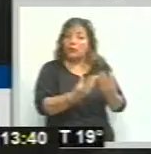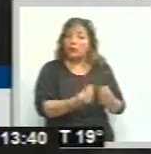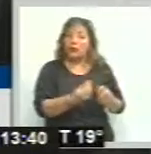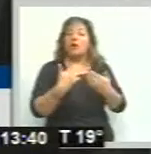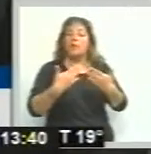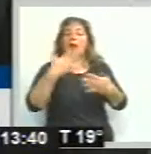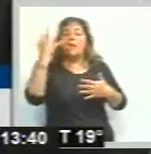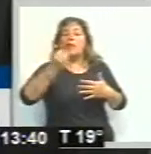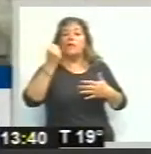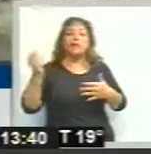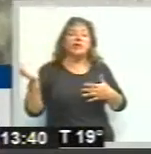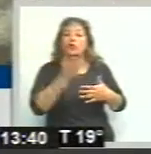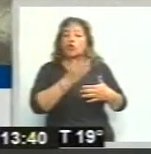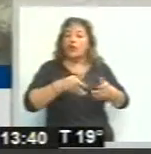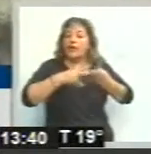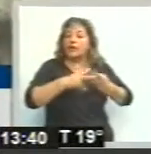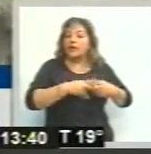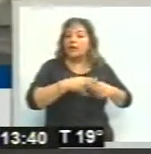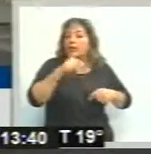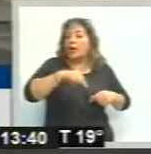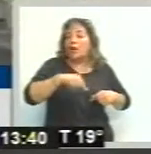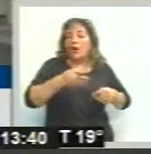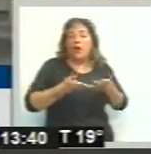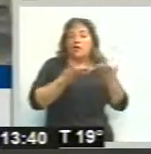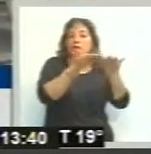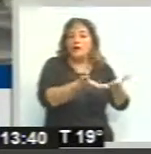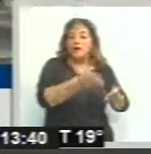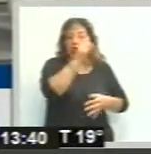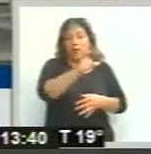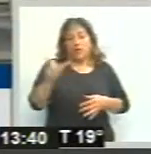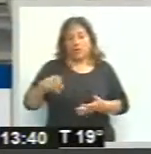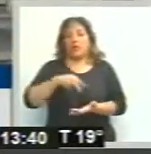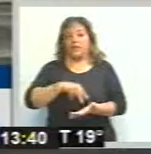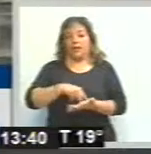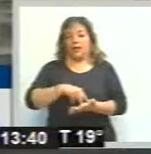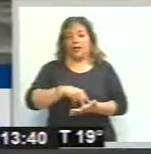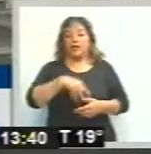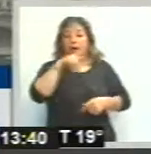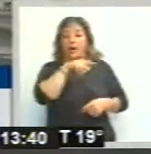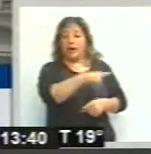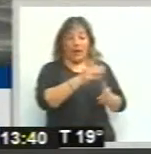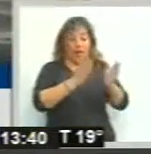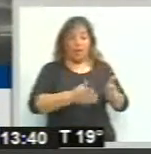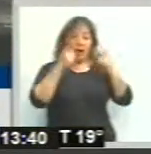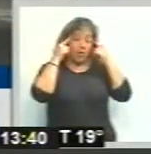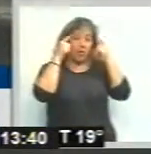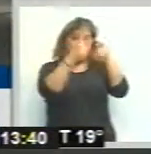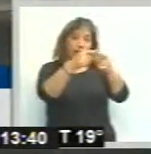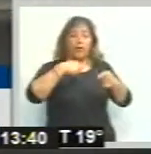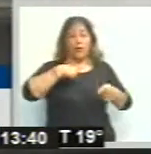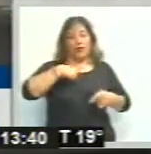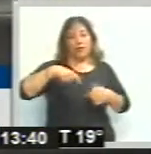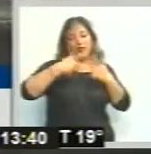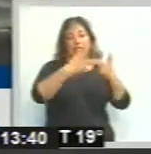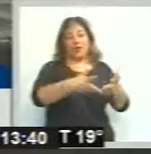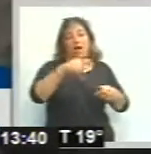aprovechar absolutamente toda esta tecnología que se pone al servicio de los salteños. Esta es la parte objetiva, que es lo que yo decía hace un rato.